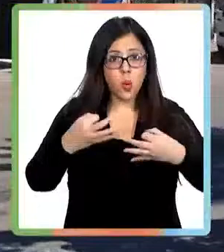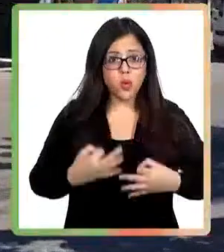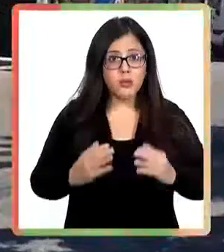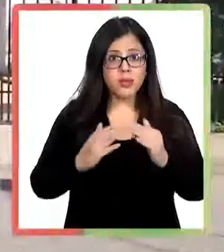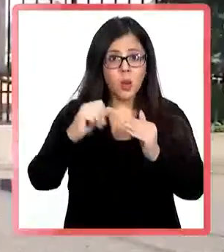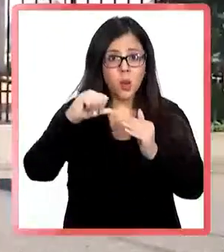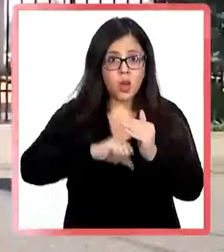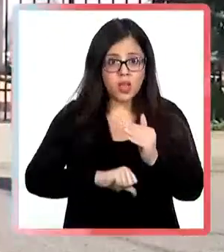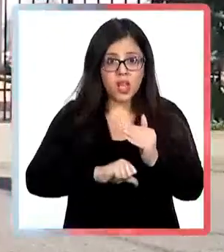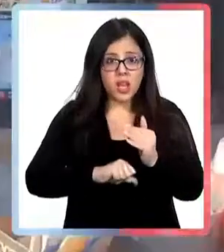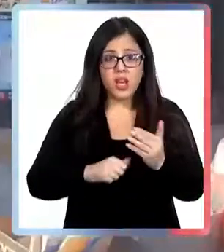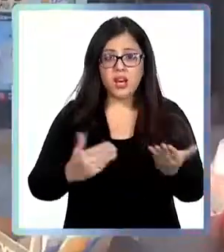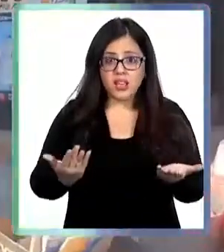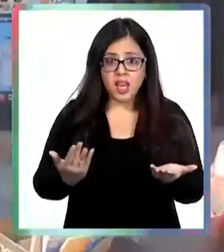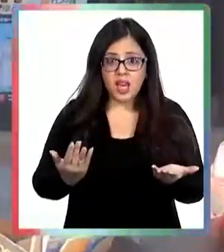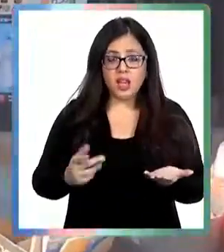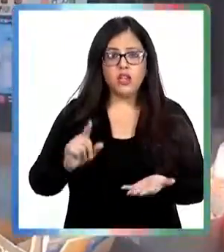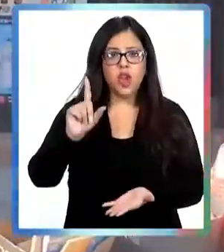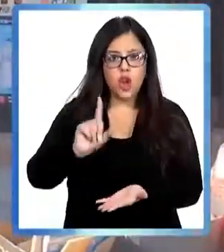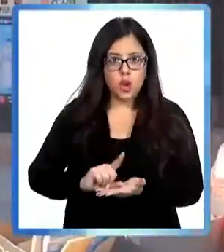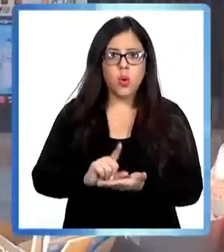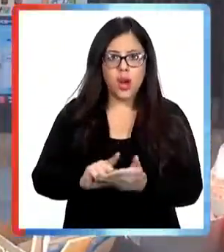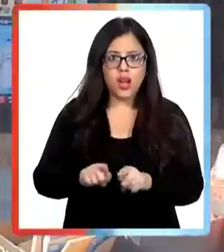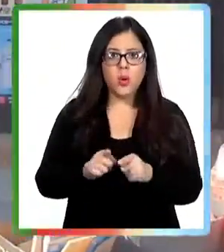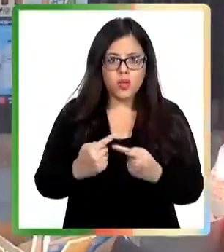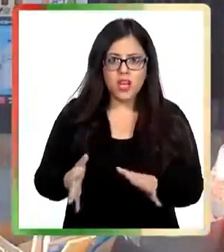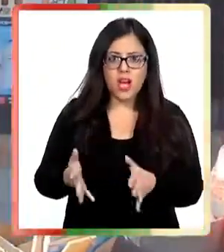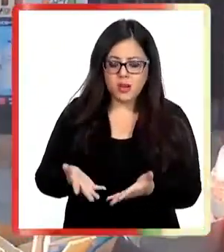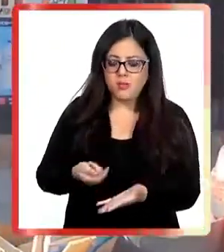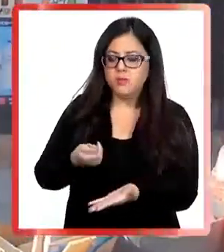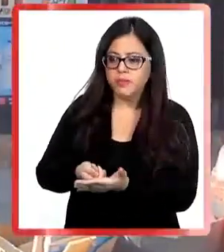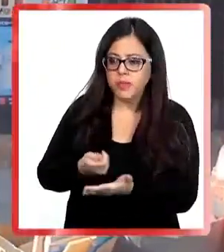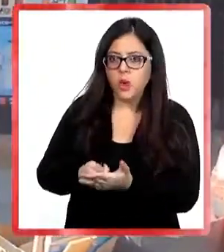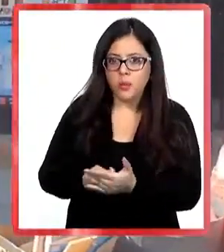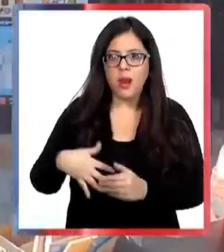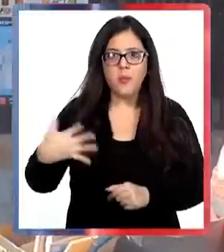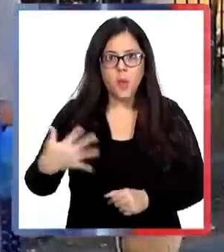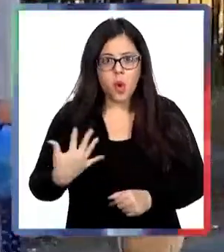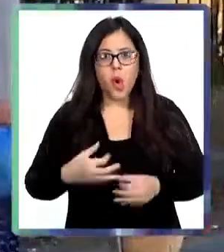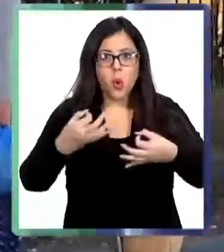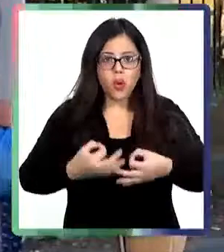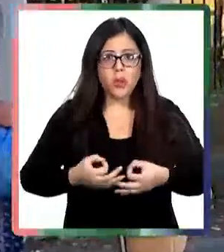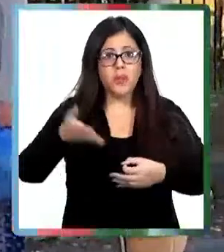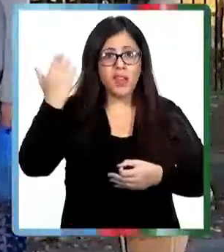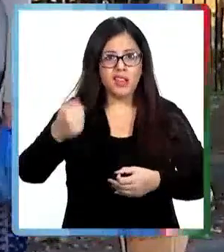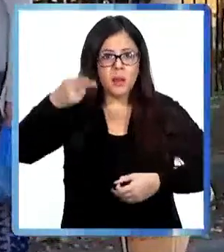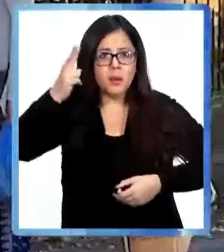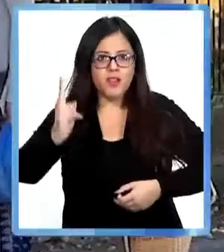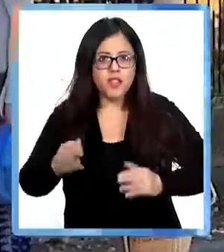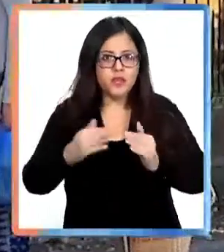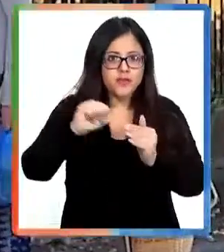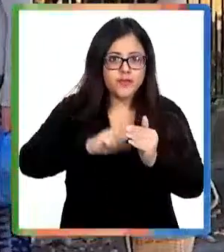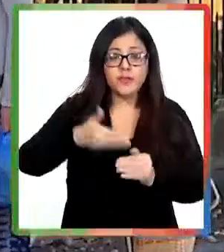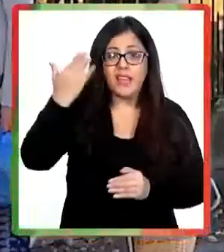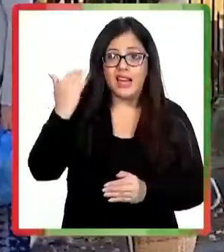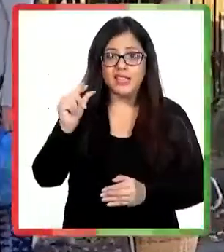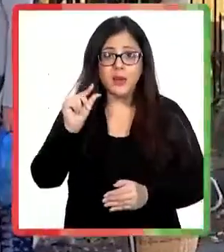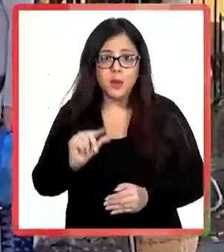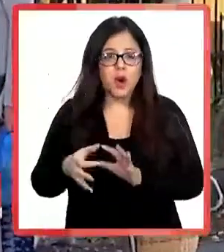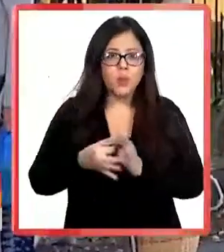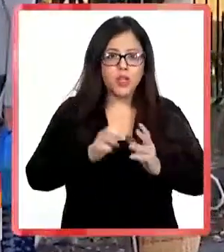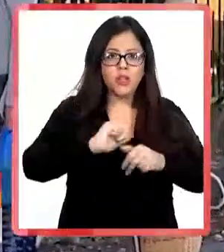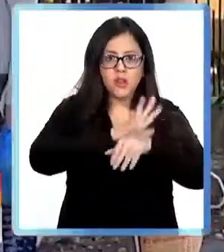cuarentena fueron uno de los lugares para abastecerse claves en medio de restricciones hasta hace poco por la pandemia